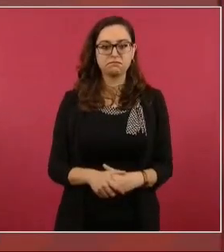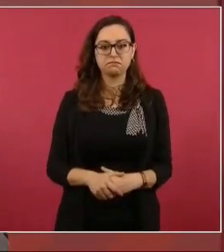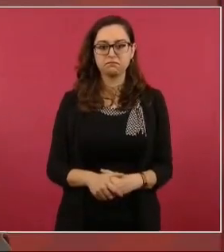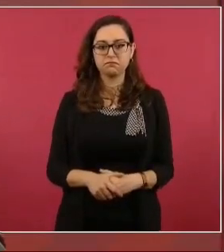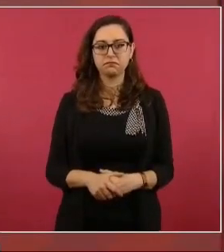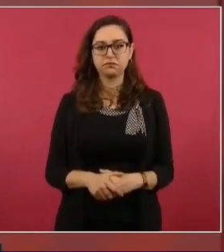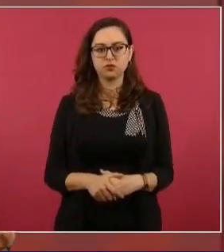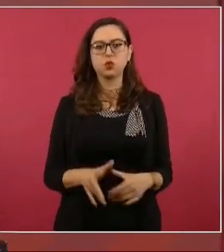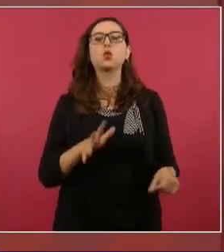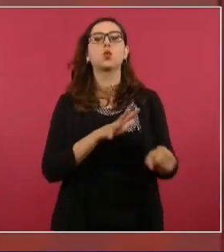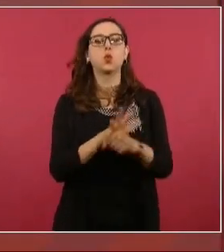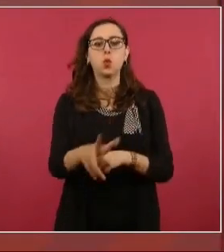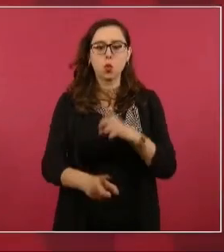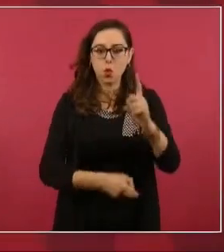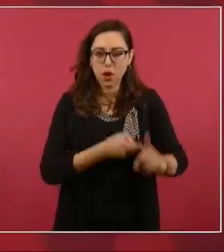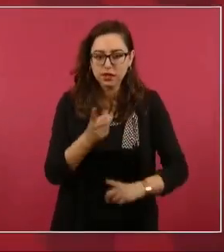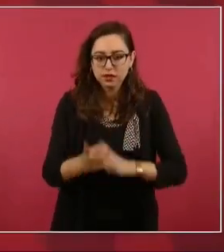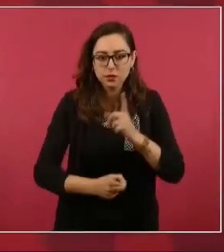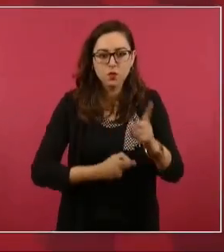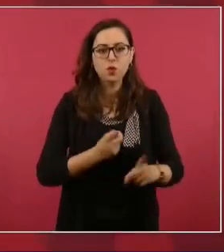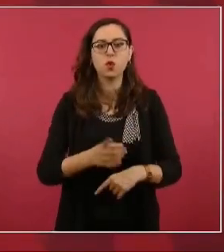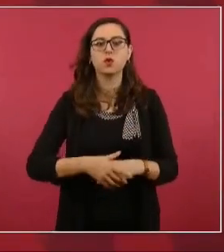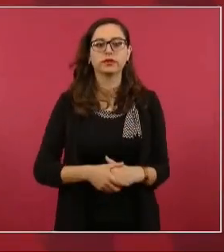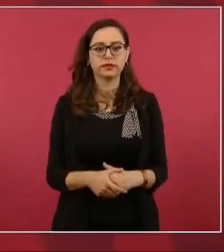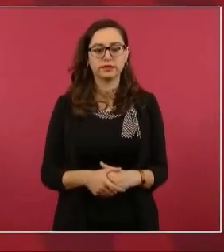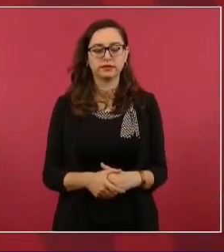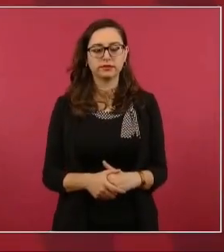qué deporte practicaban,